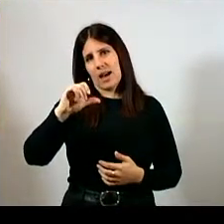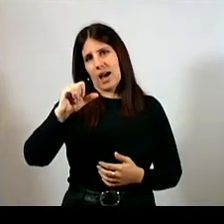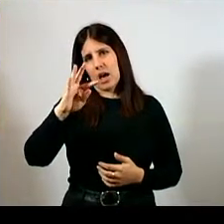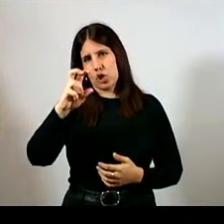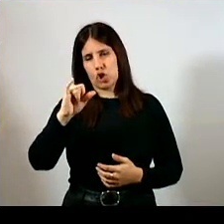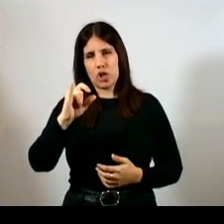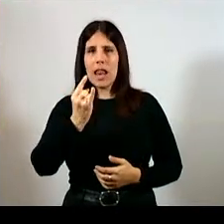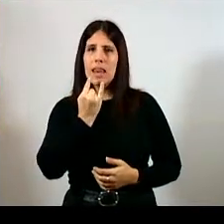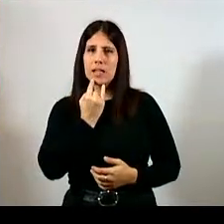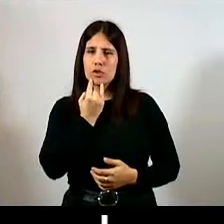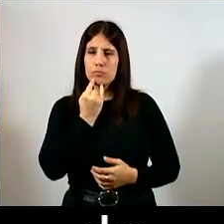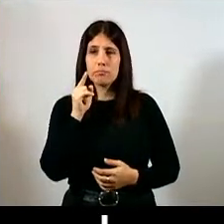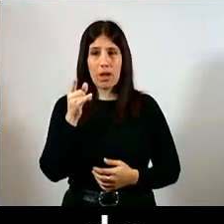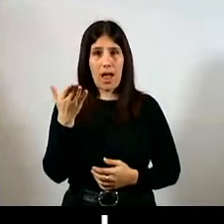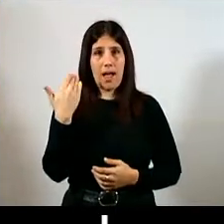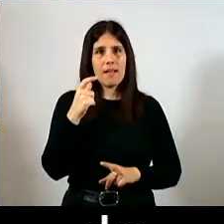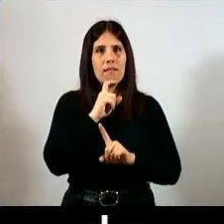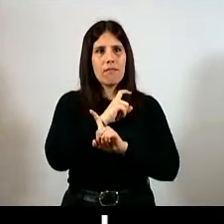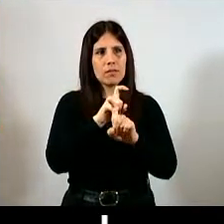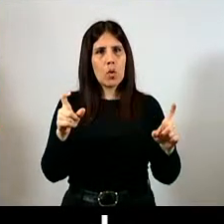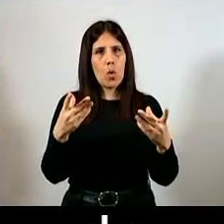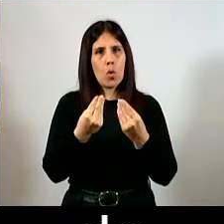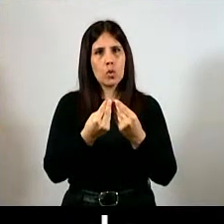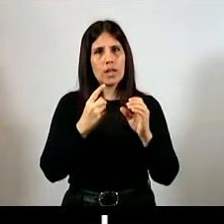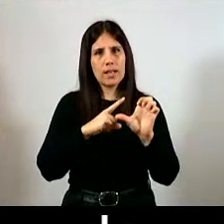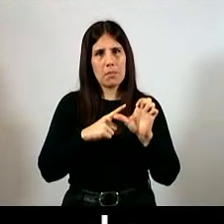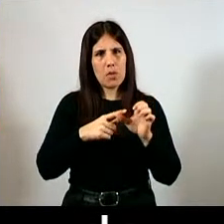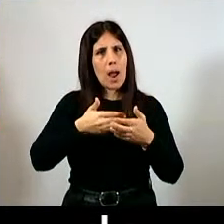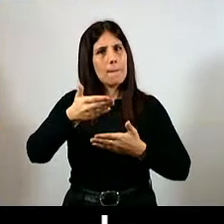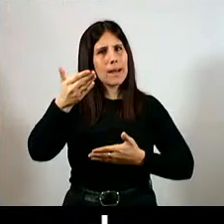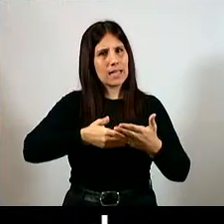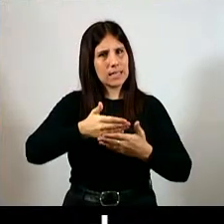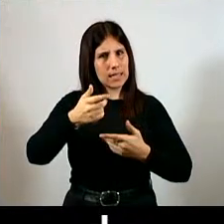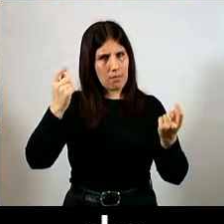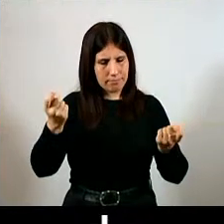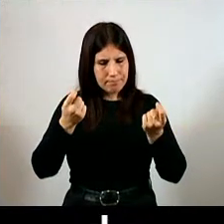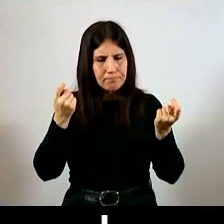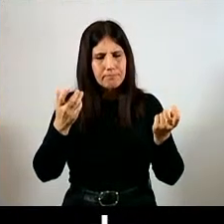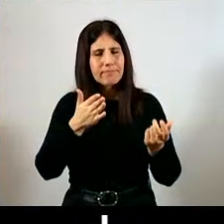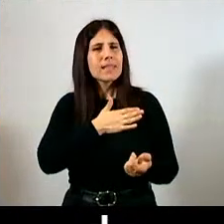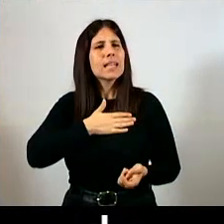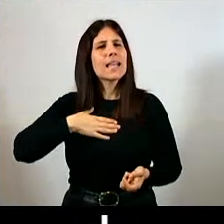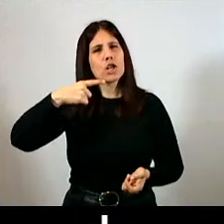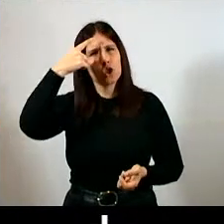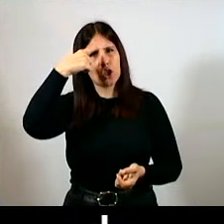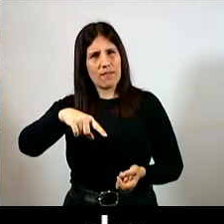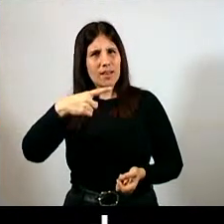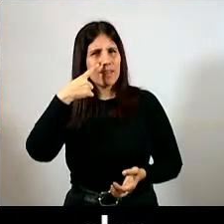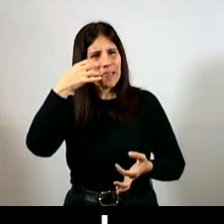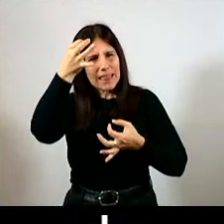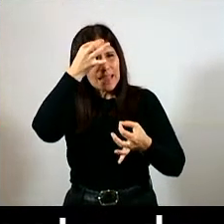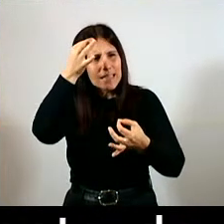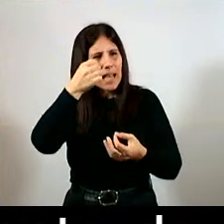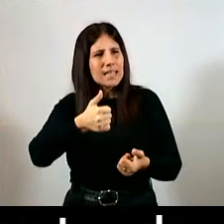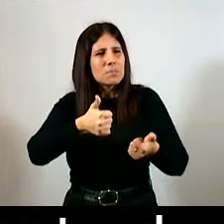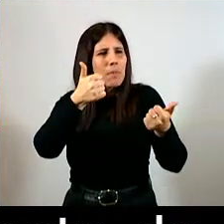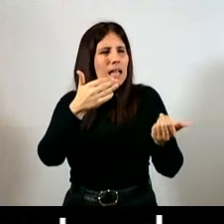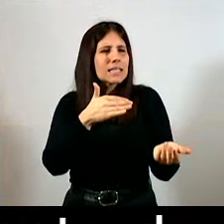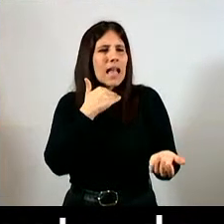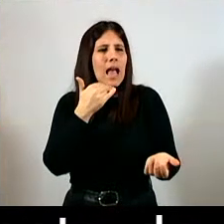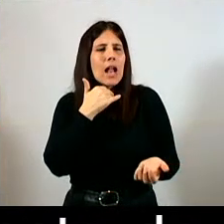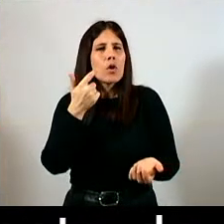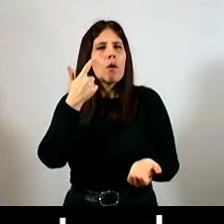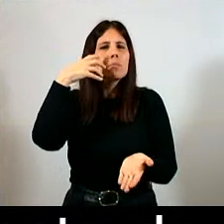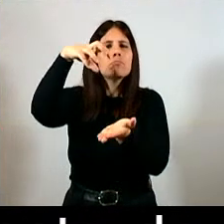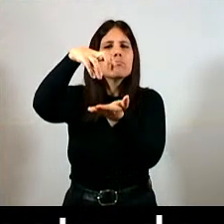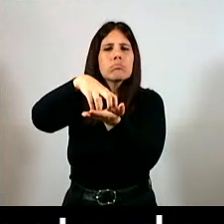anunció la Junta de Extremadura en una nota de prensa. Quería saber, bueno, si podría darnos algún detalle más de dónde se